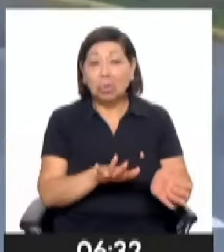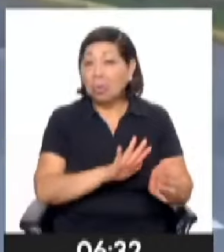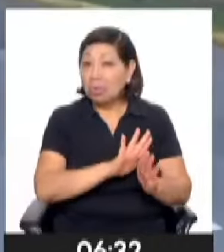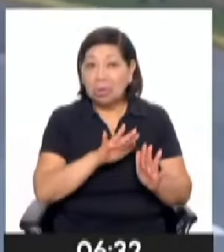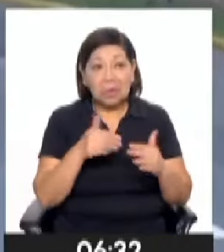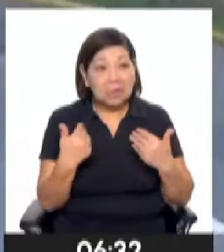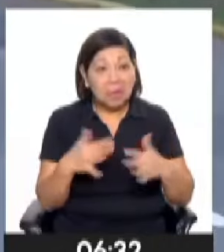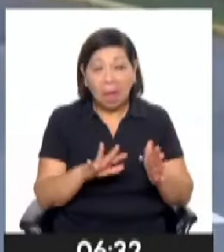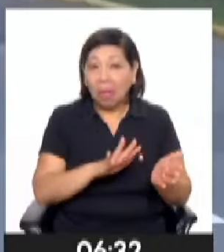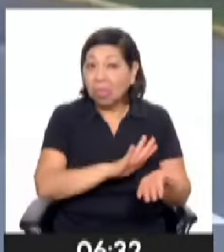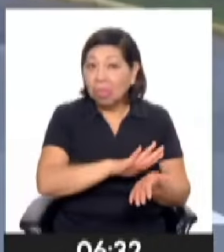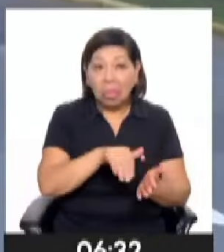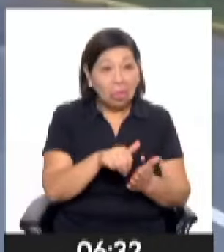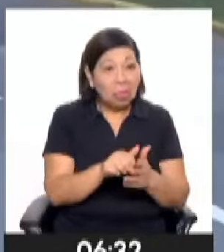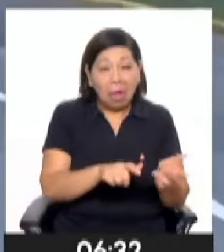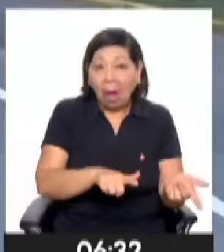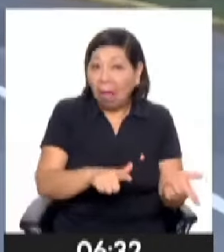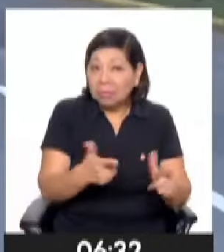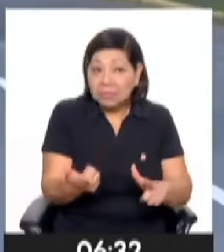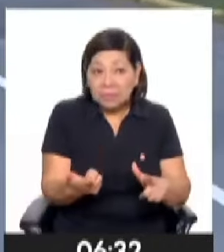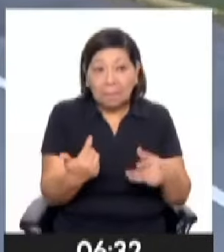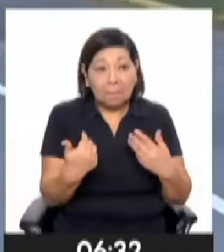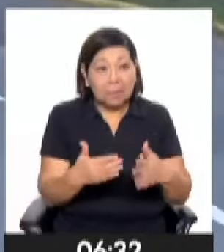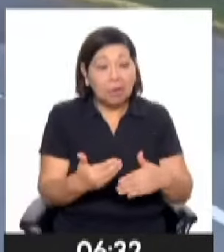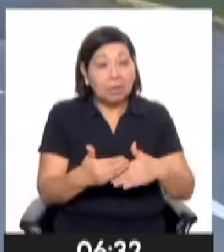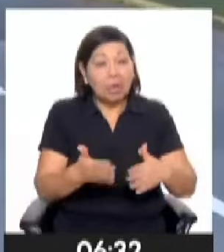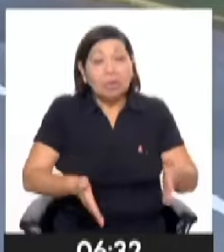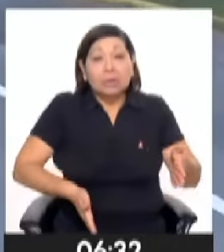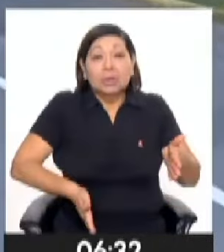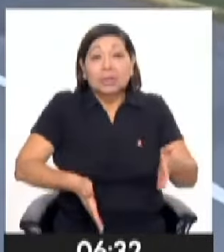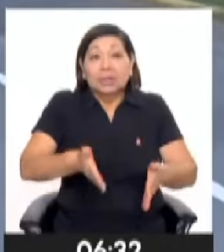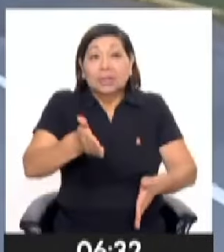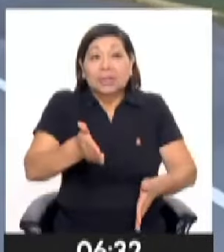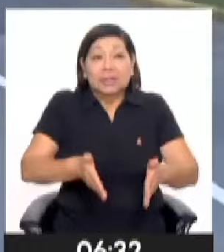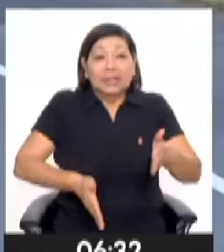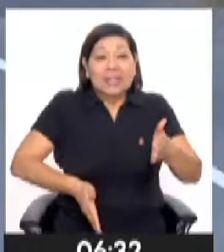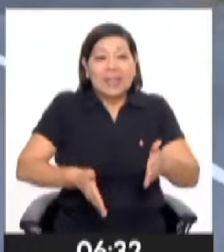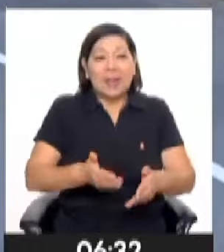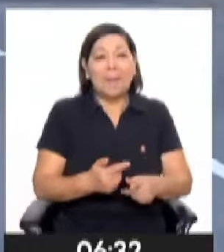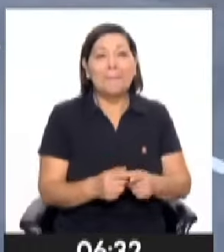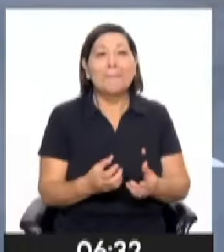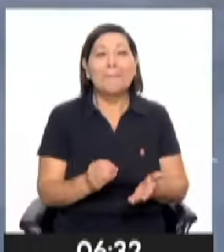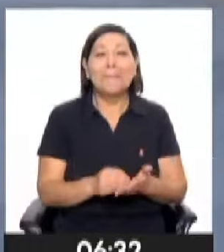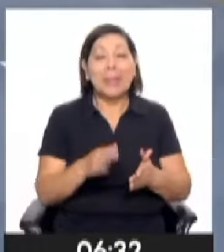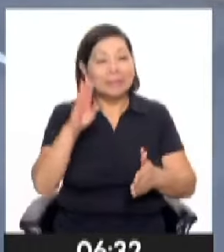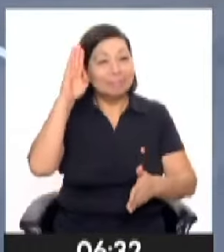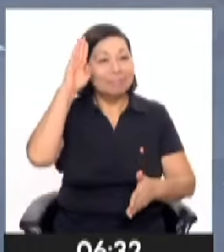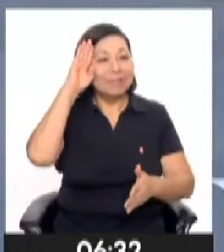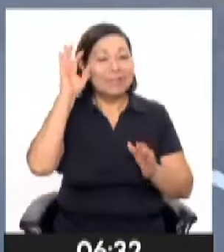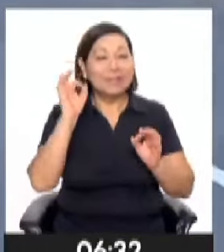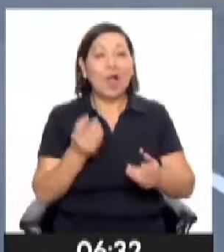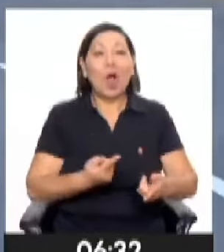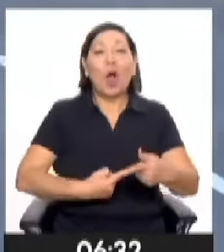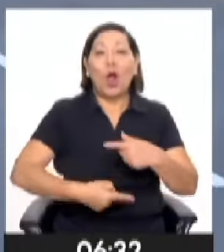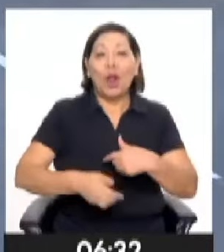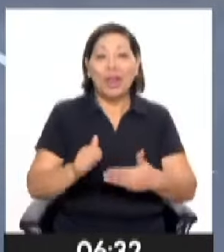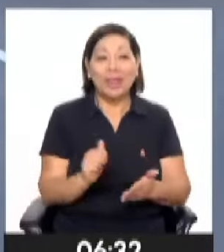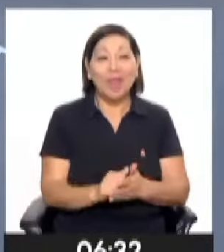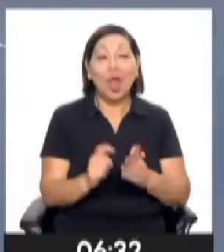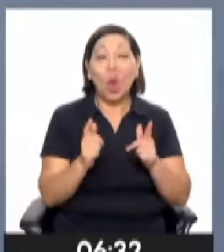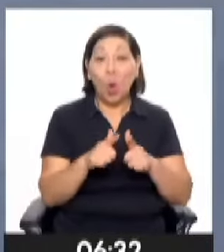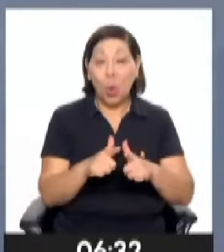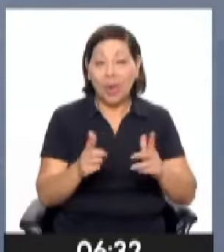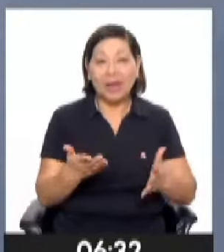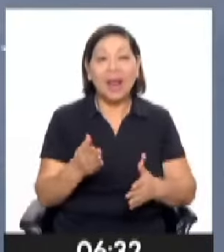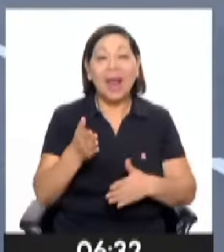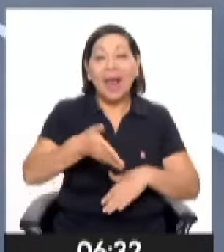listo para esta gran, este gran desfile cívico patriótico, la gran parada militar que vuelve además a esta zona,